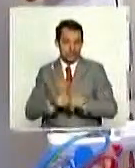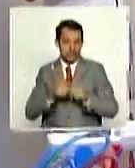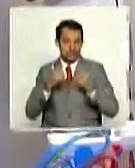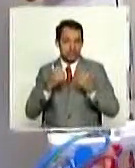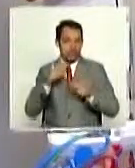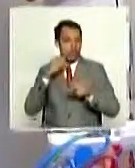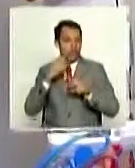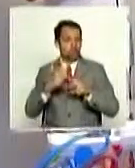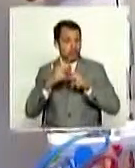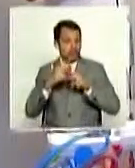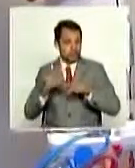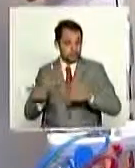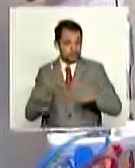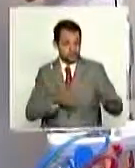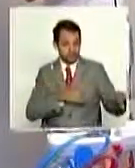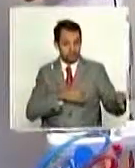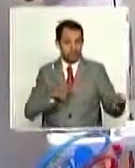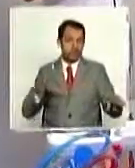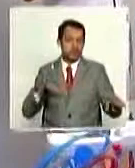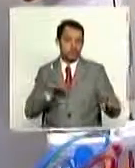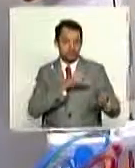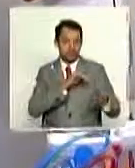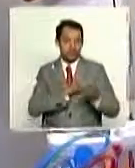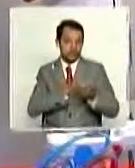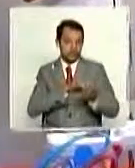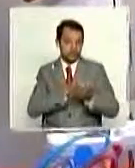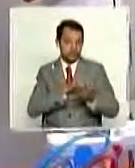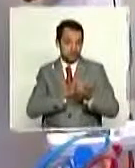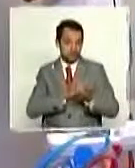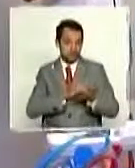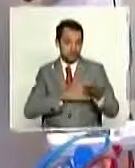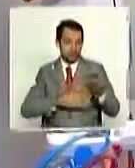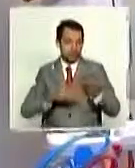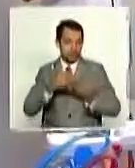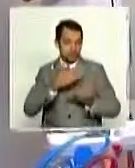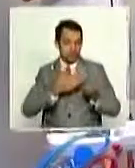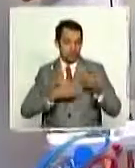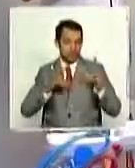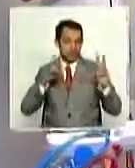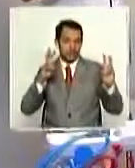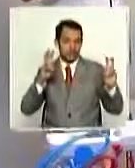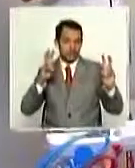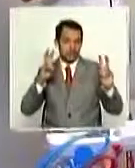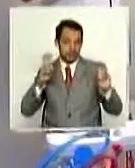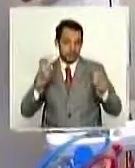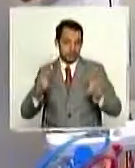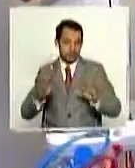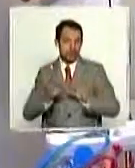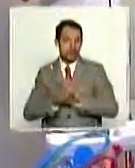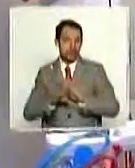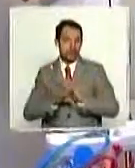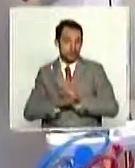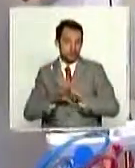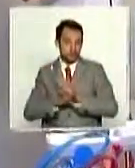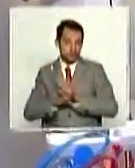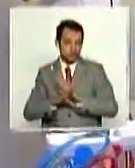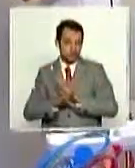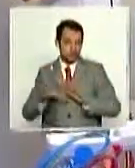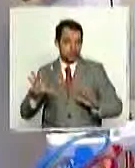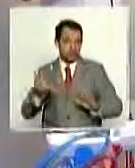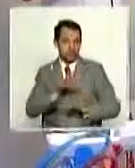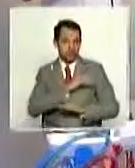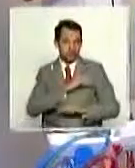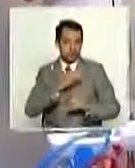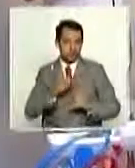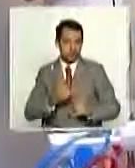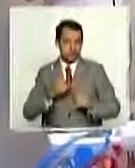panorámica, y por eso nos vimos la necesidad de tener ese servicio en nuestro parque médico, porque a un costo muy bajo podemos hacer